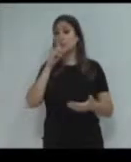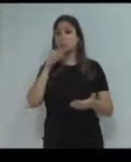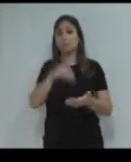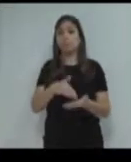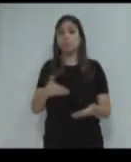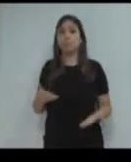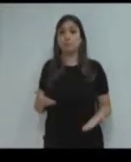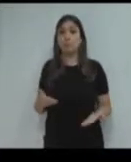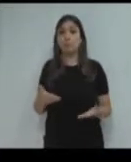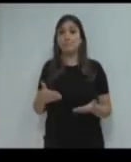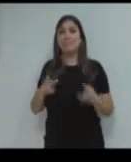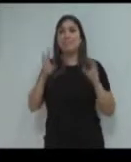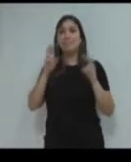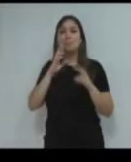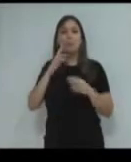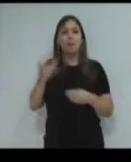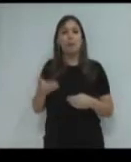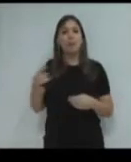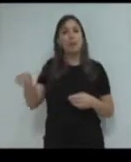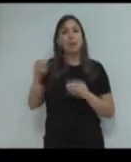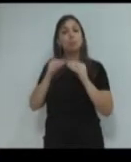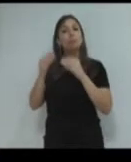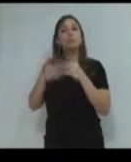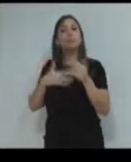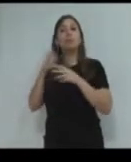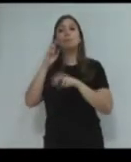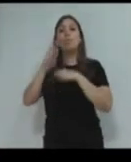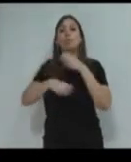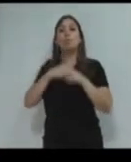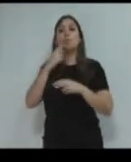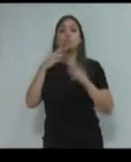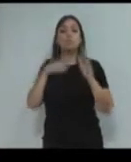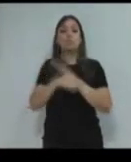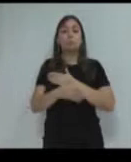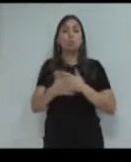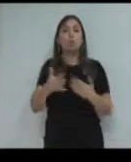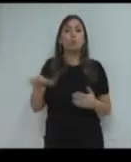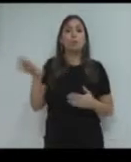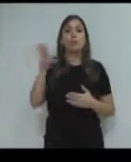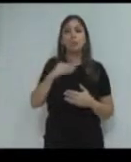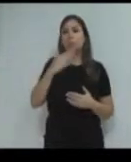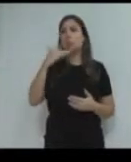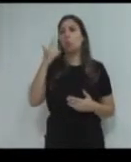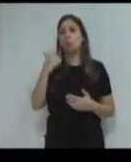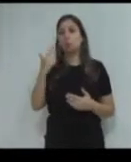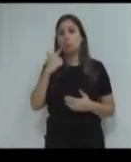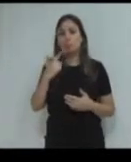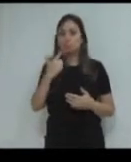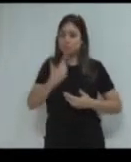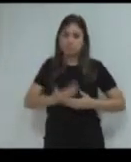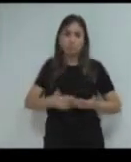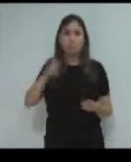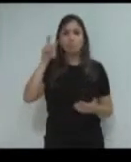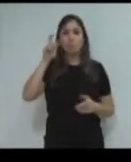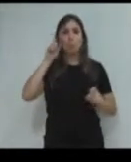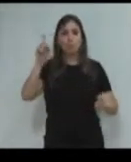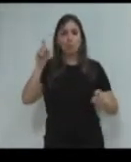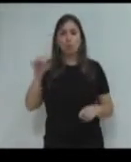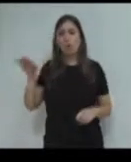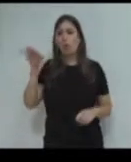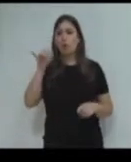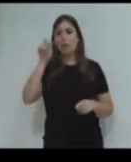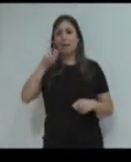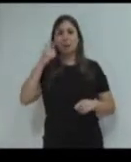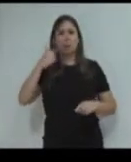implicación que pueda tener en la accesibilidad. Porque entiendo que un usuario, si está acostumbrado, un generador de documentos, profesor o quien sea,